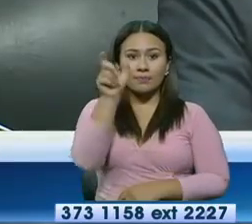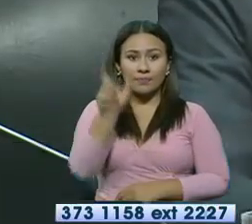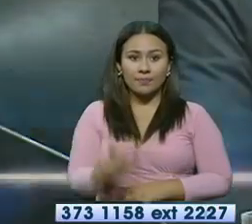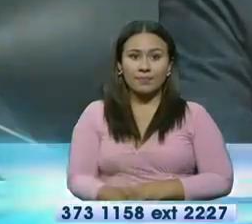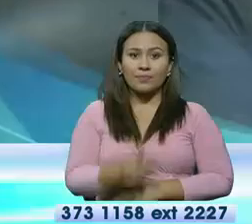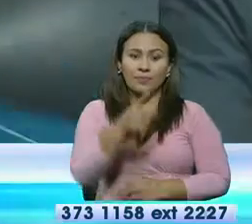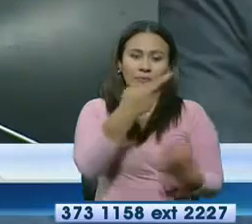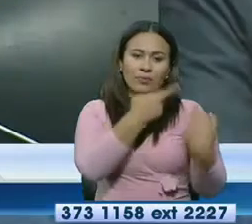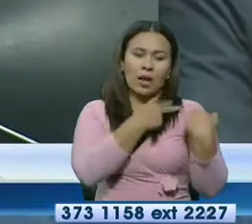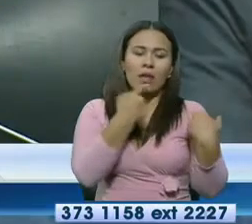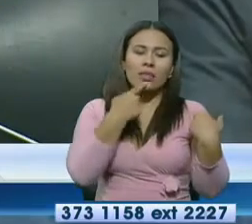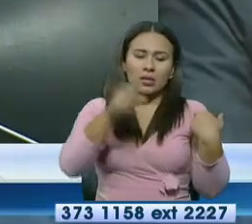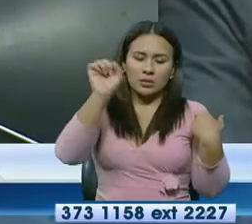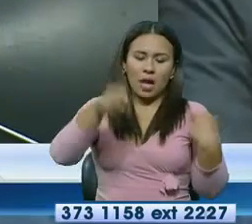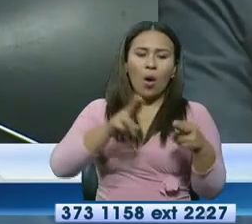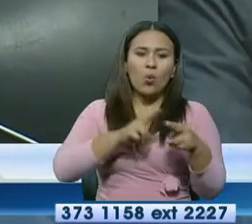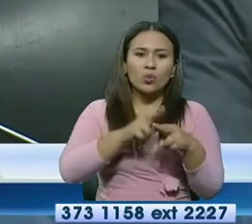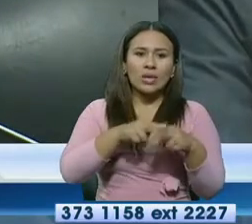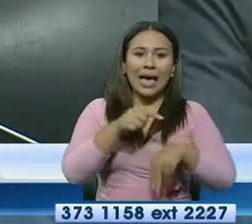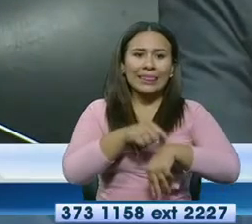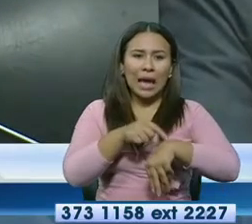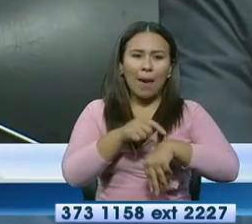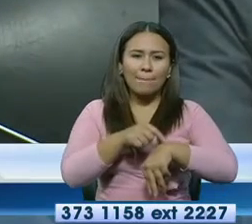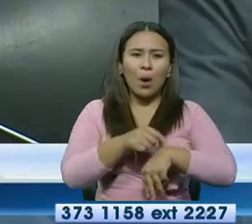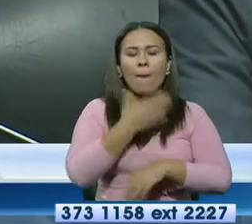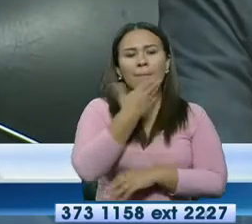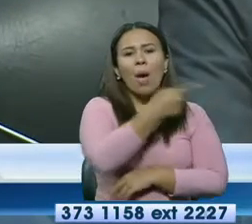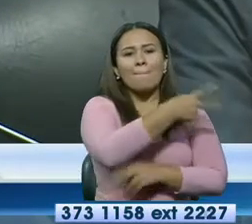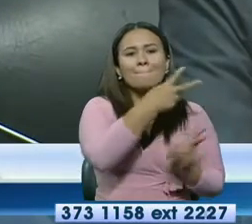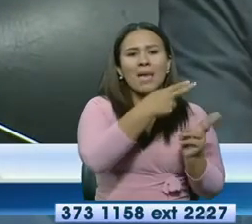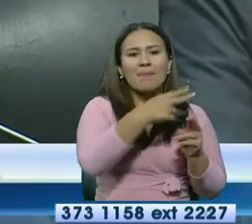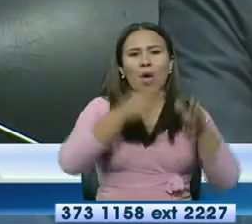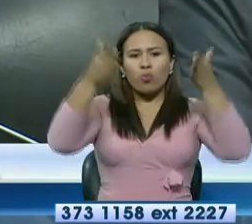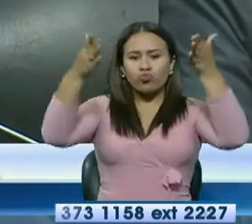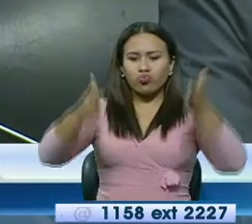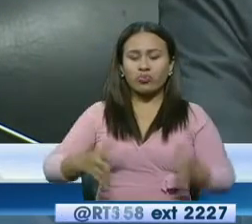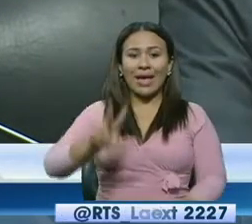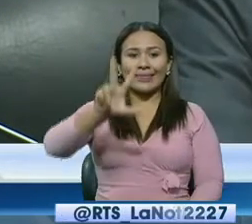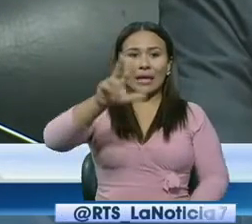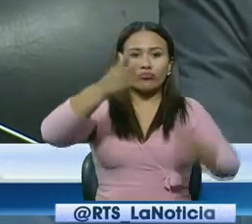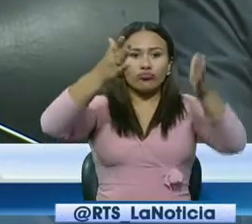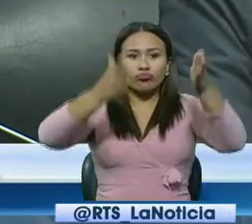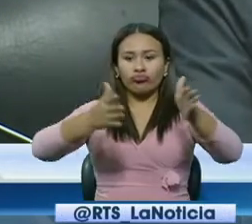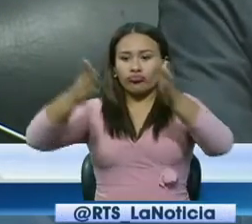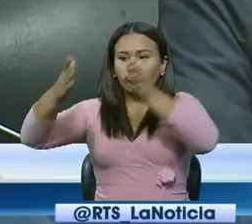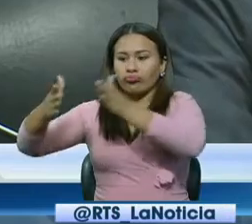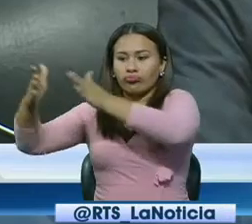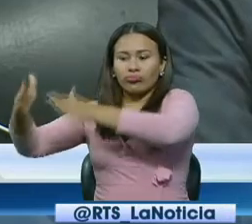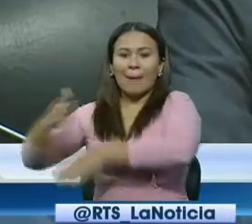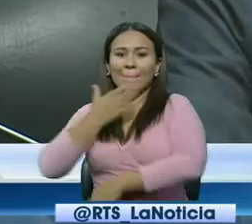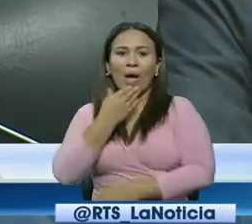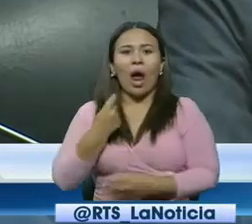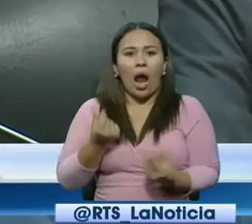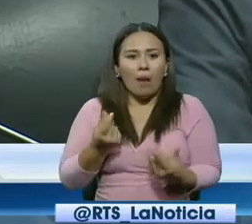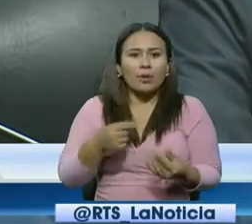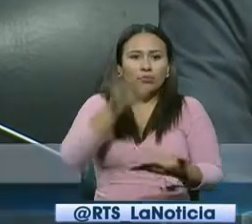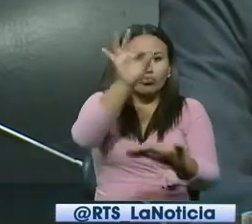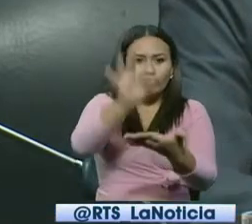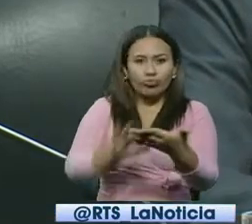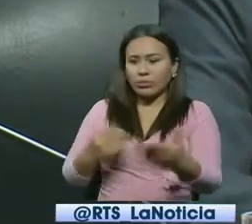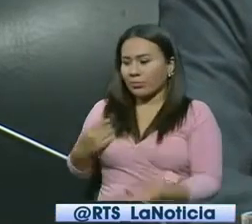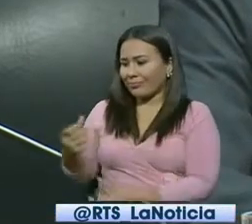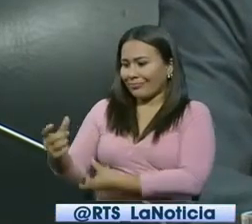facilidad de tiempo en la votación de los ciudadanos, 3 biombos, de tal manera que la persona llega a la junta